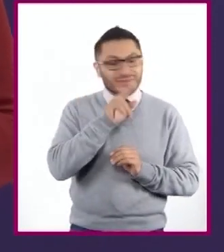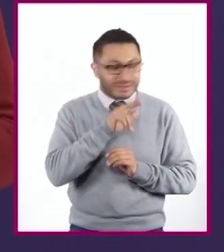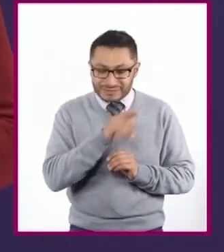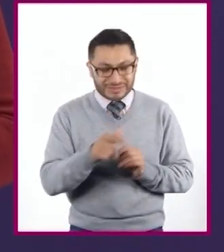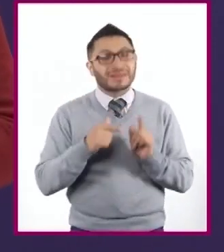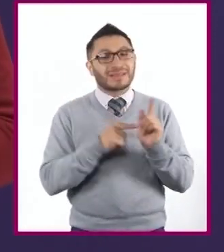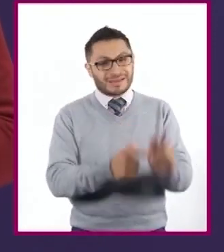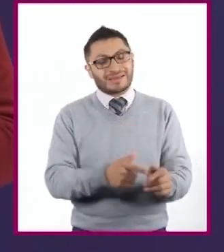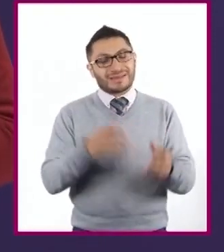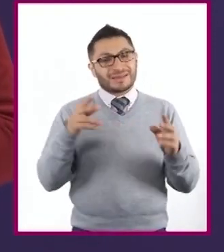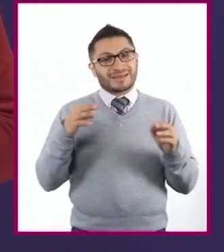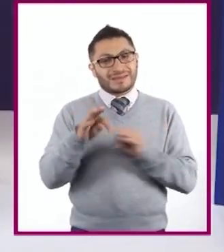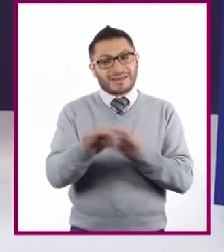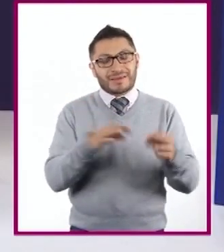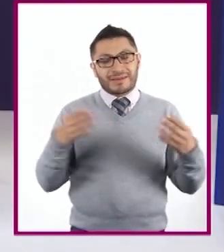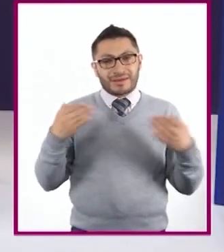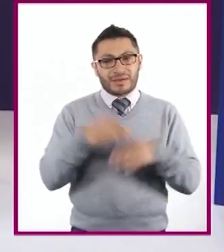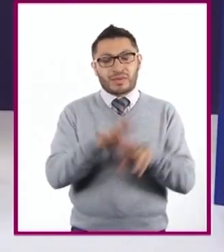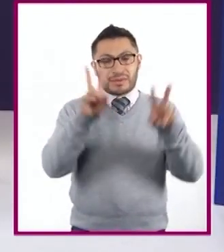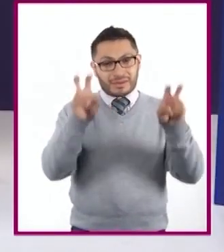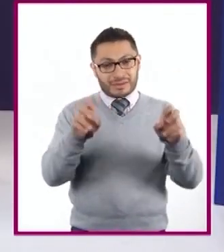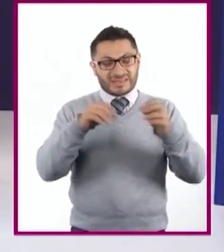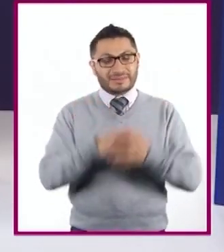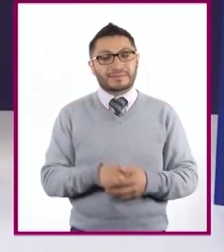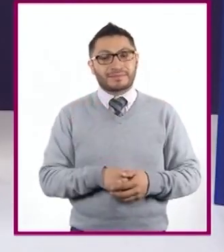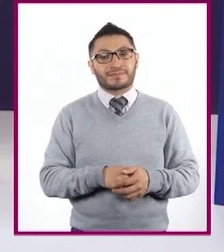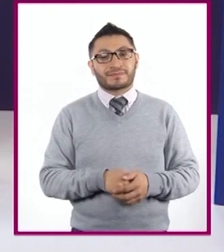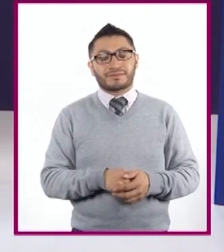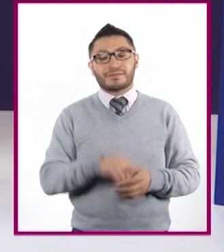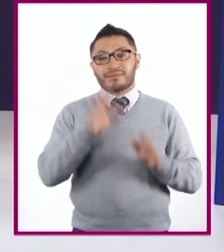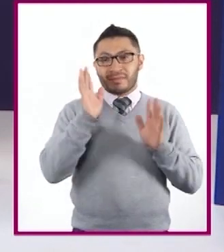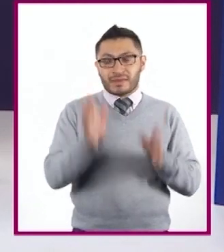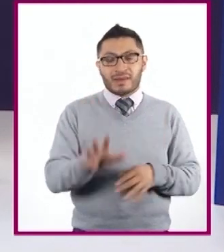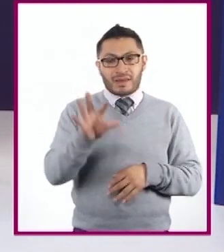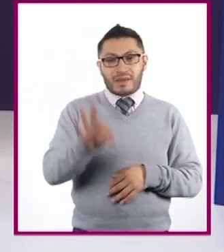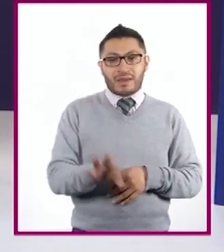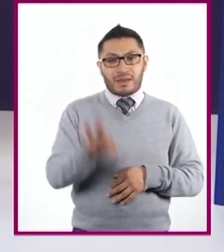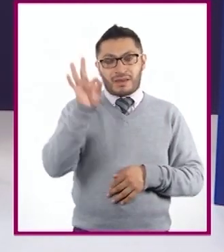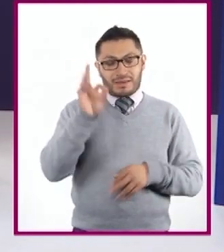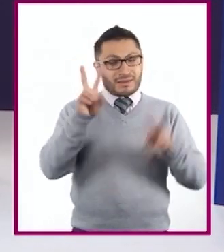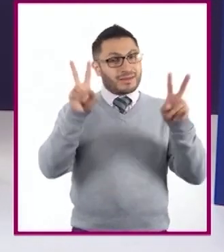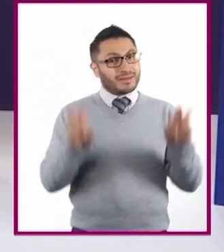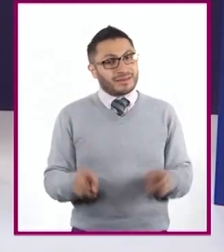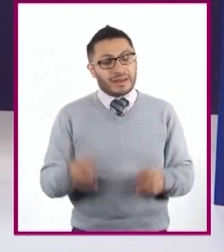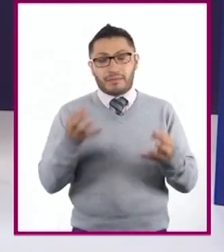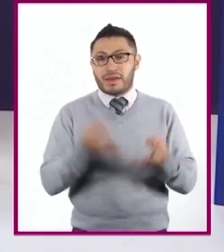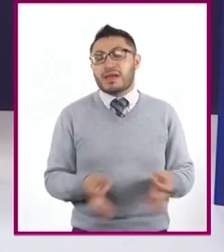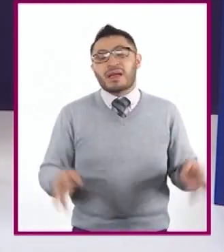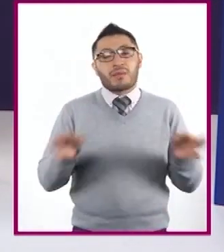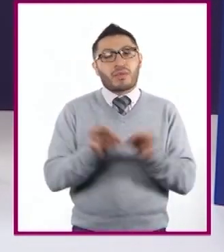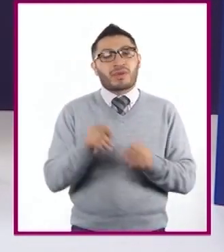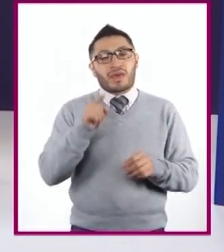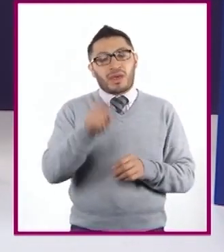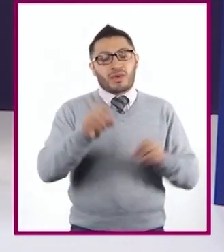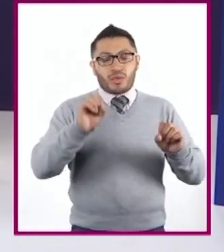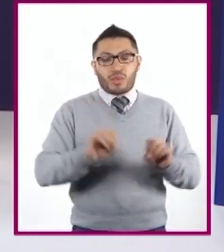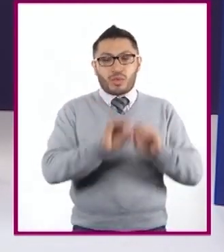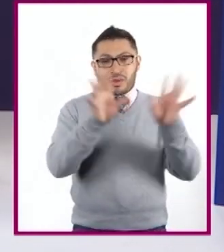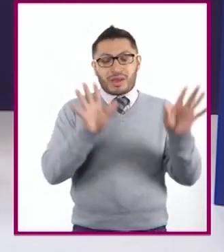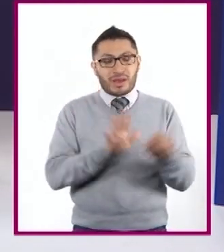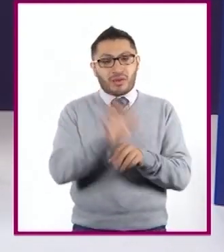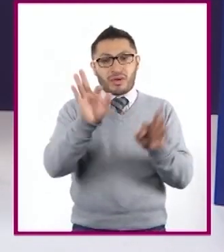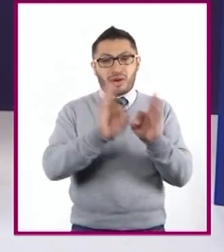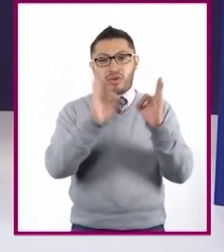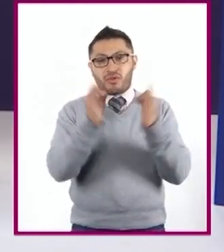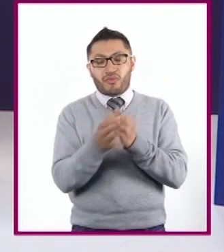trabajando sobre el tema. Una vez que tengamos nuestro tema definido, es importante tener claras las estrategias de búsqueda